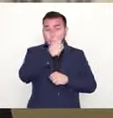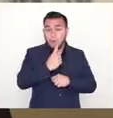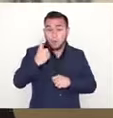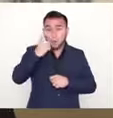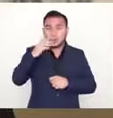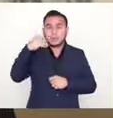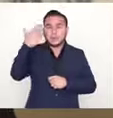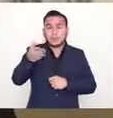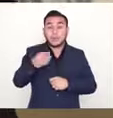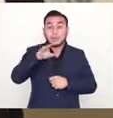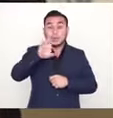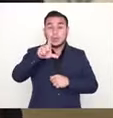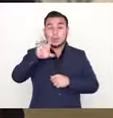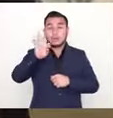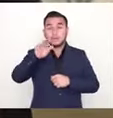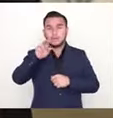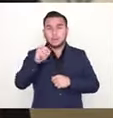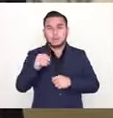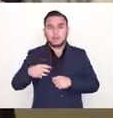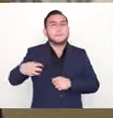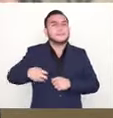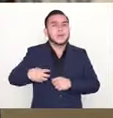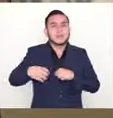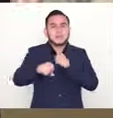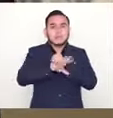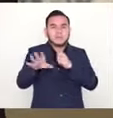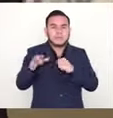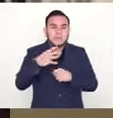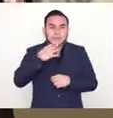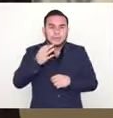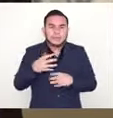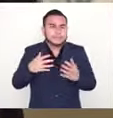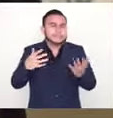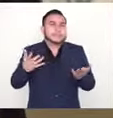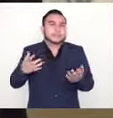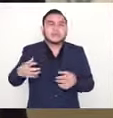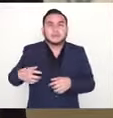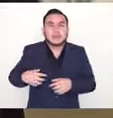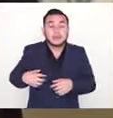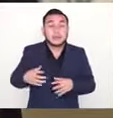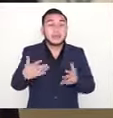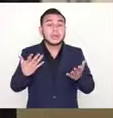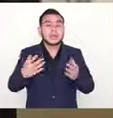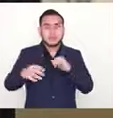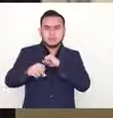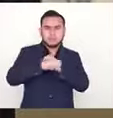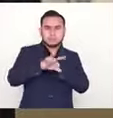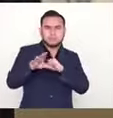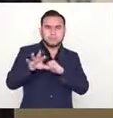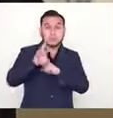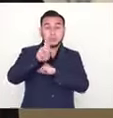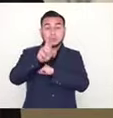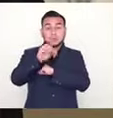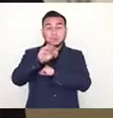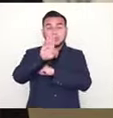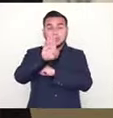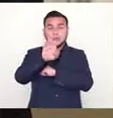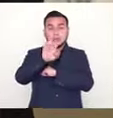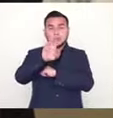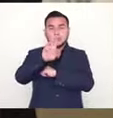hora después de que el faro publicó ese artículo falso y él como de berizzo en el faro nos va a mentir entonces viene el roberto valencia que es un